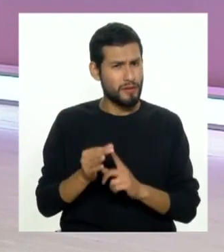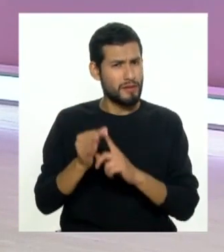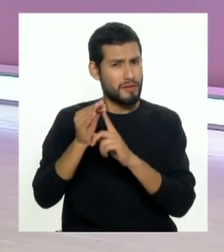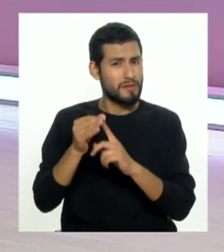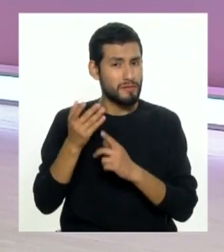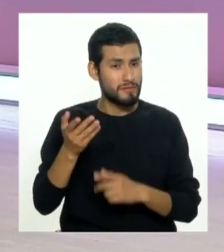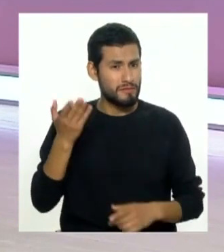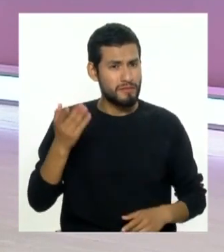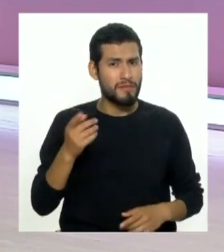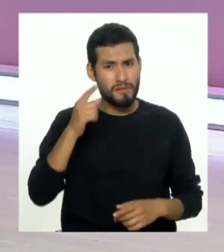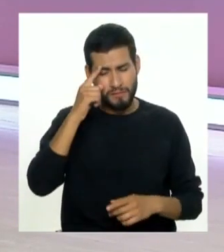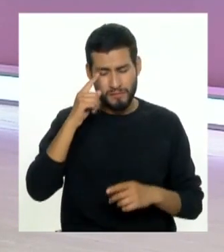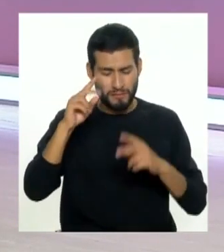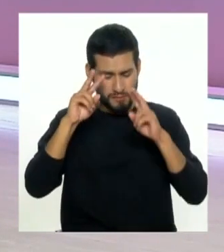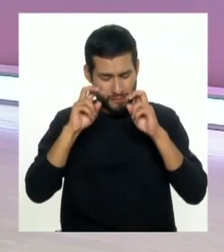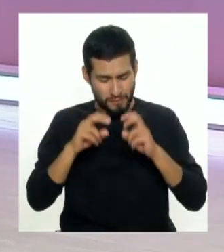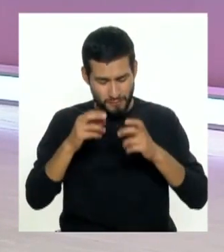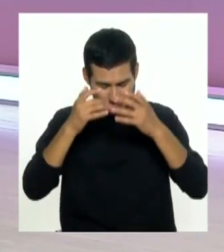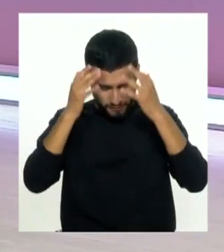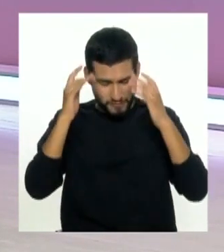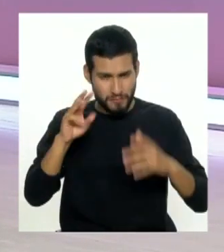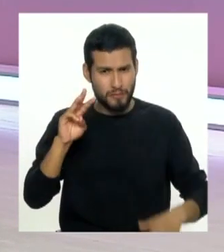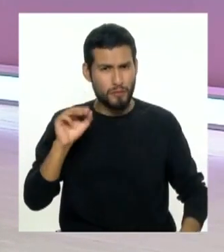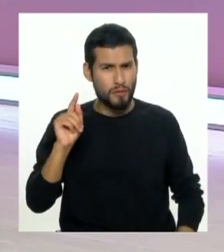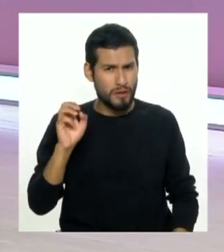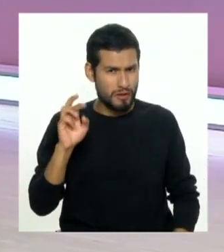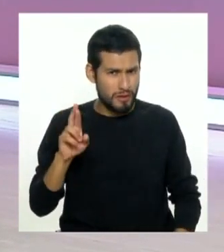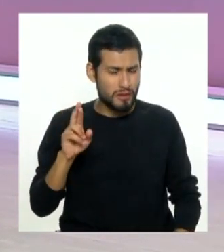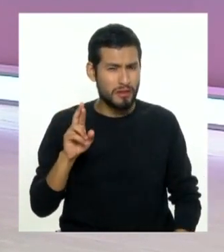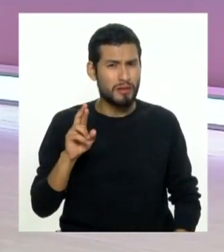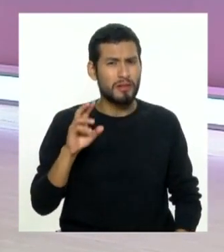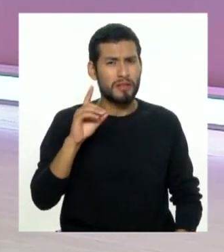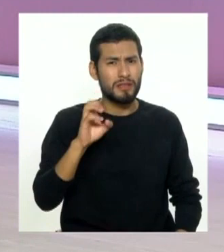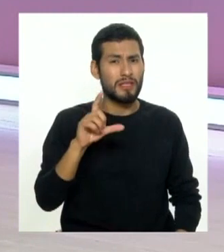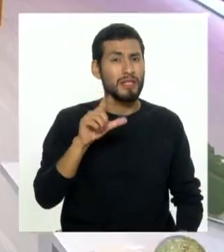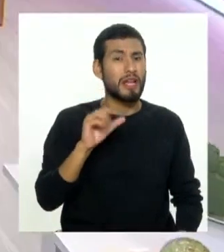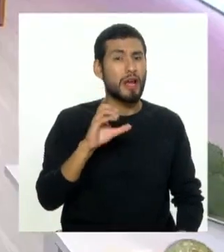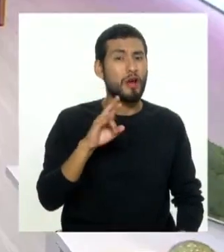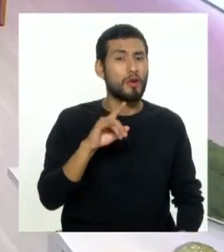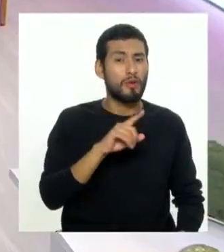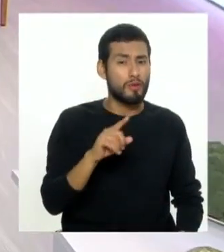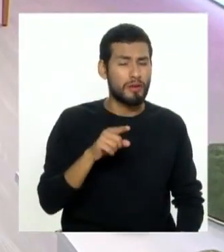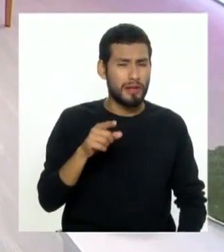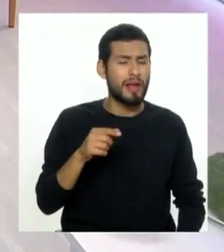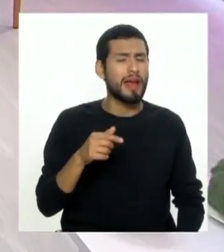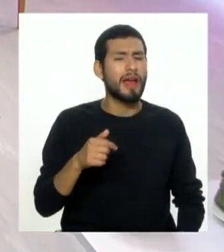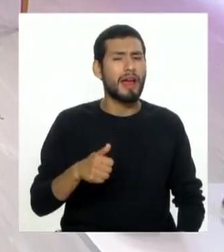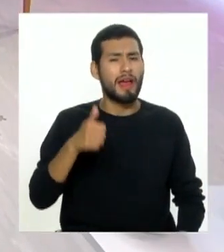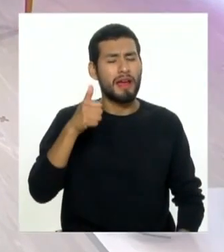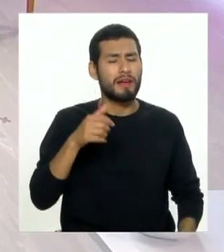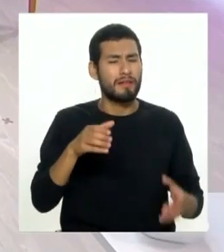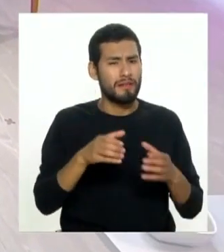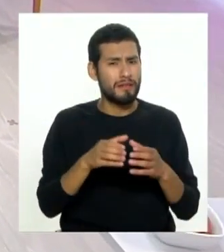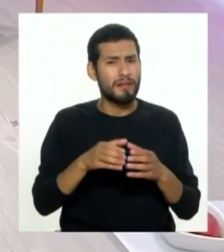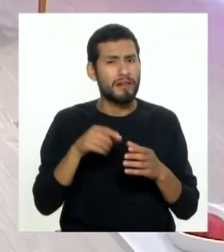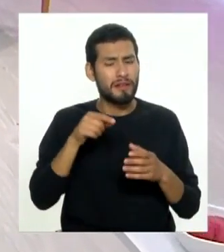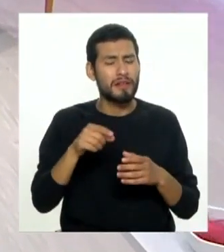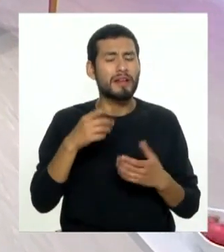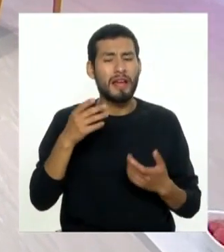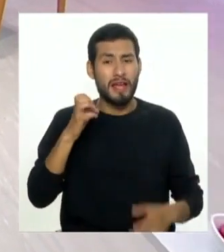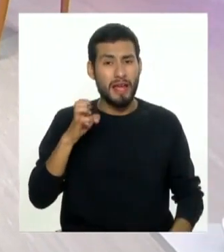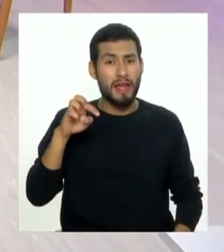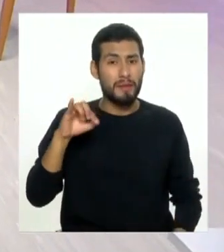es neurólogo, el doctor Walter de la Cruz. Él es el jefe del departamento de epilepsia,